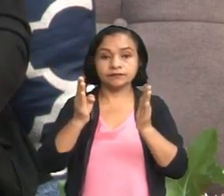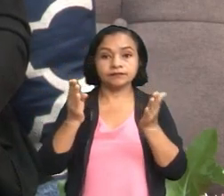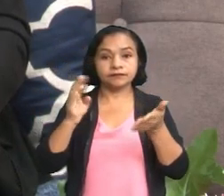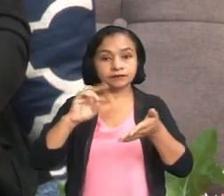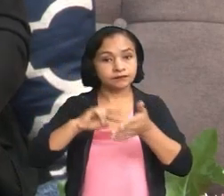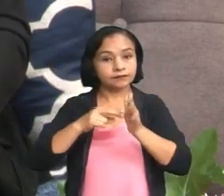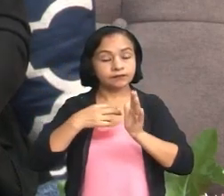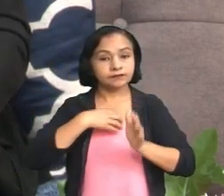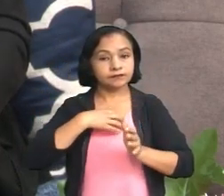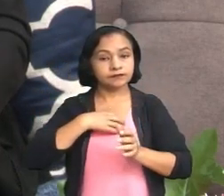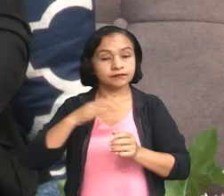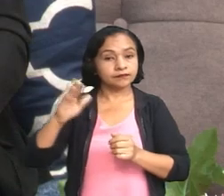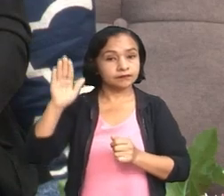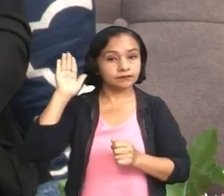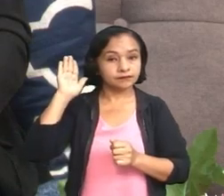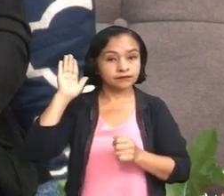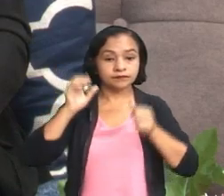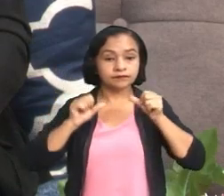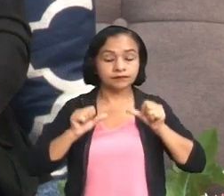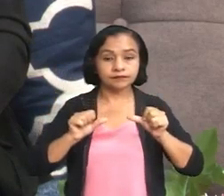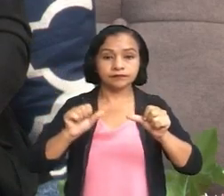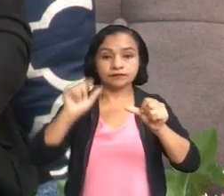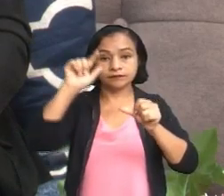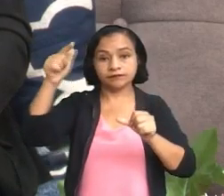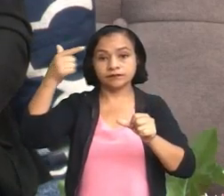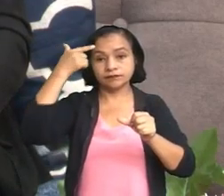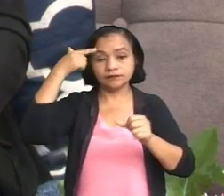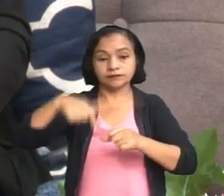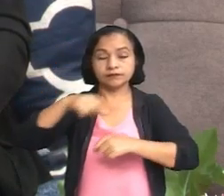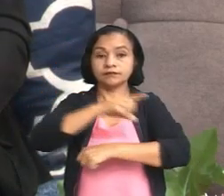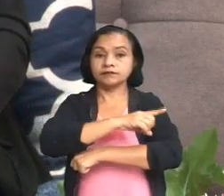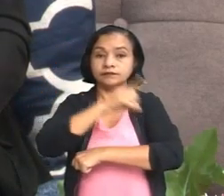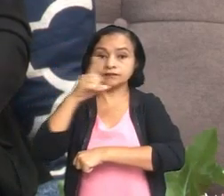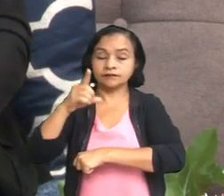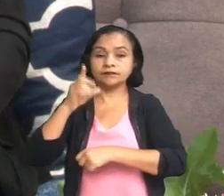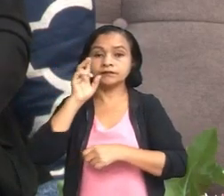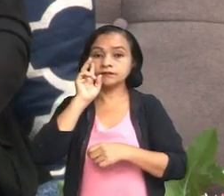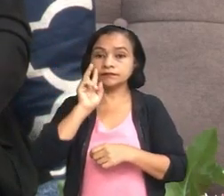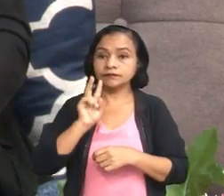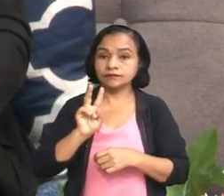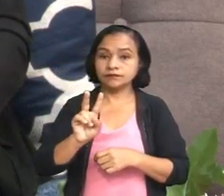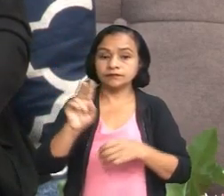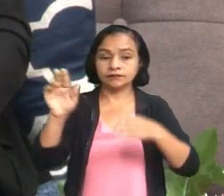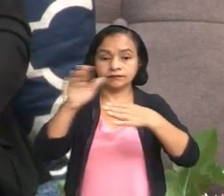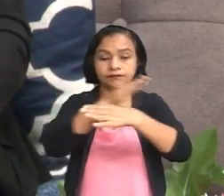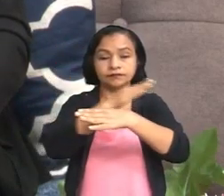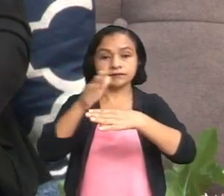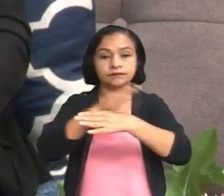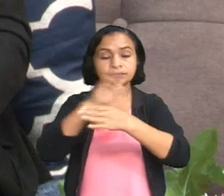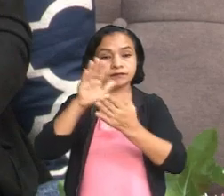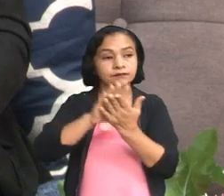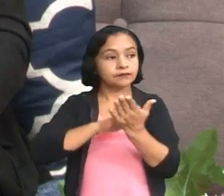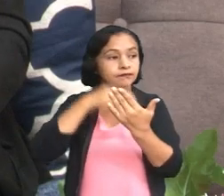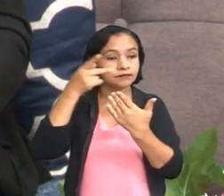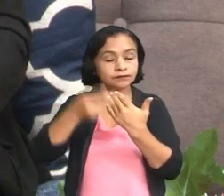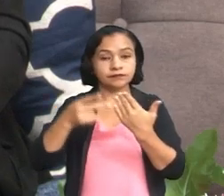un compromiso permanente de nuestro gobierno hasta el día de hoy. Y lo hemos reflejado en un sinnúmero de programas que se